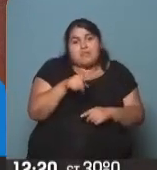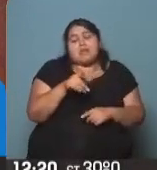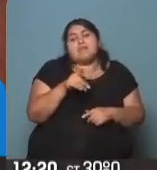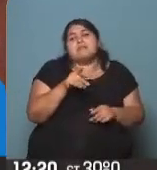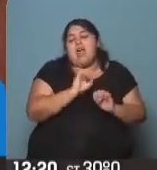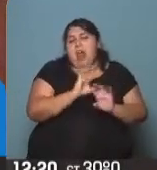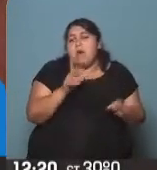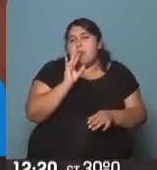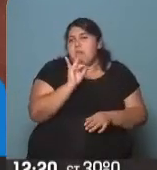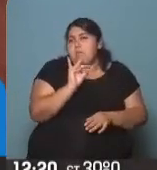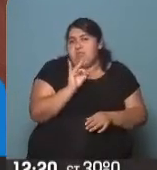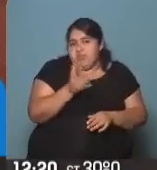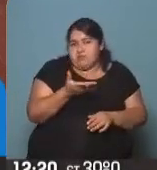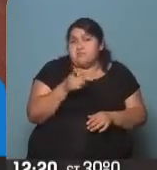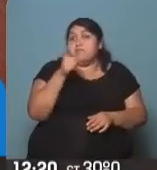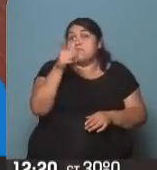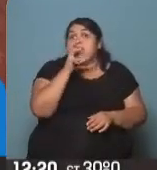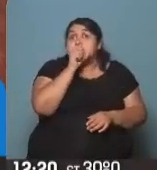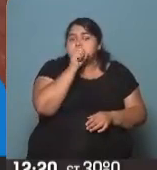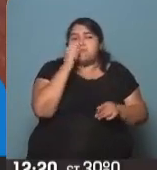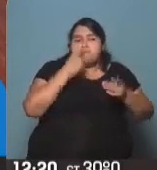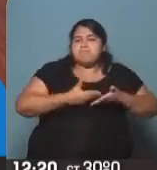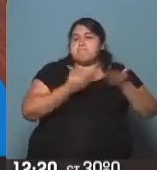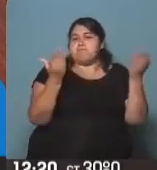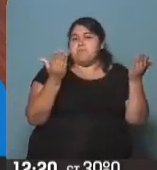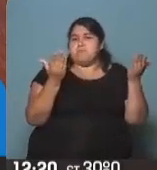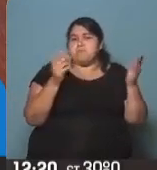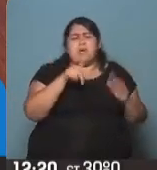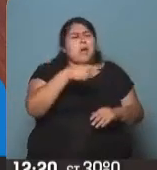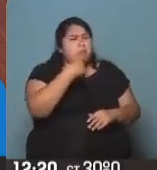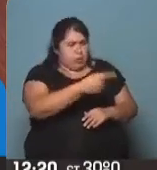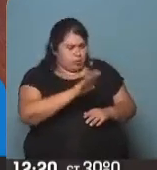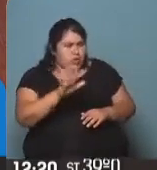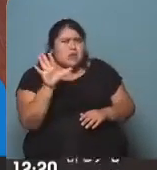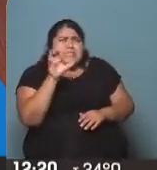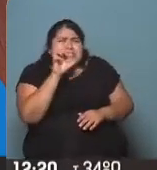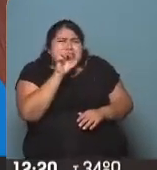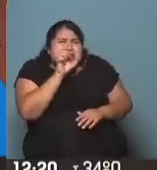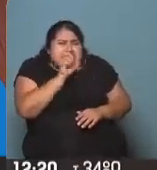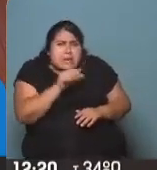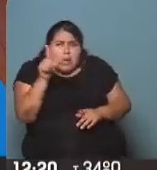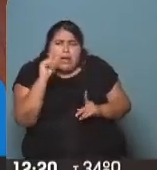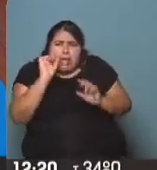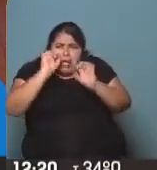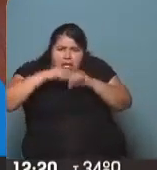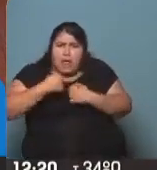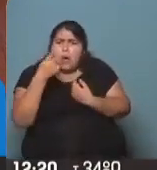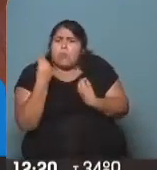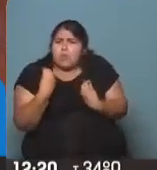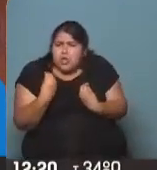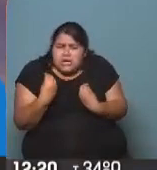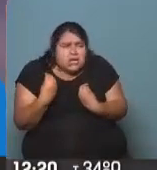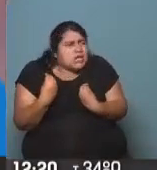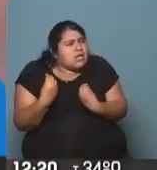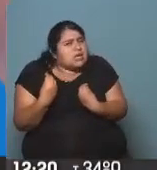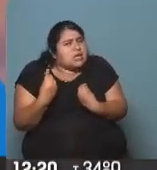ese secretismo ha estallado. Eso iba a decir, ¿por qué hay tanta hermetía tanto hermetismo digo, con esa secrecía? Es como que,